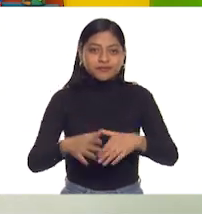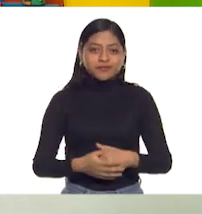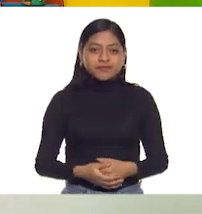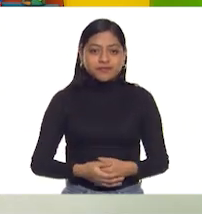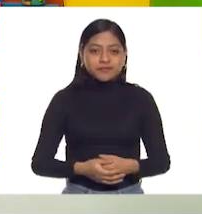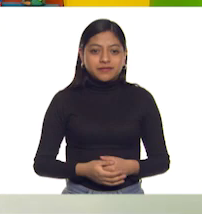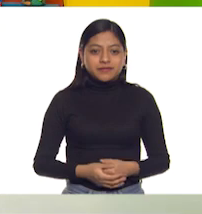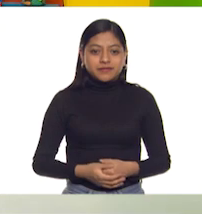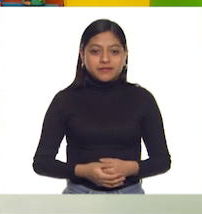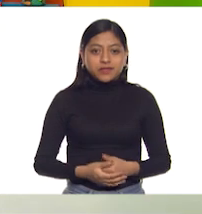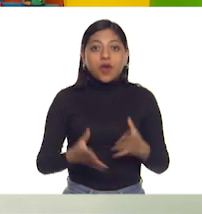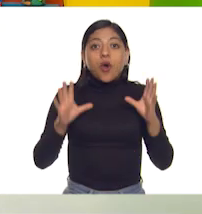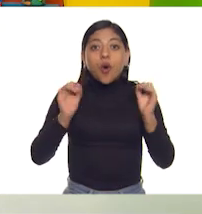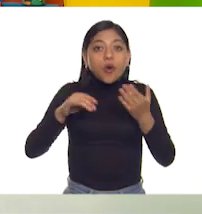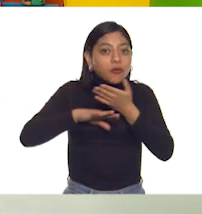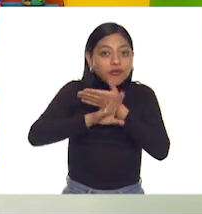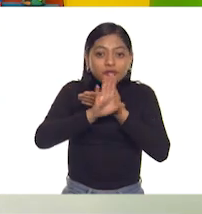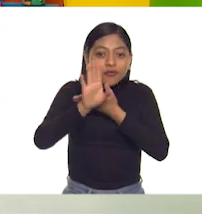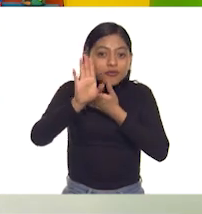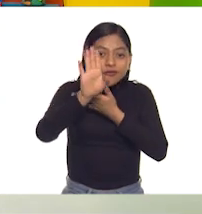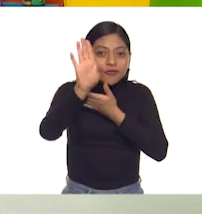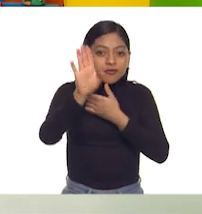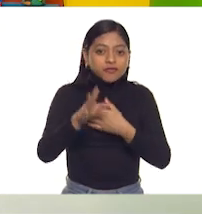¡Aladino! ¡Sí! ¡Un fantasma!